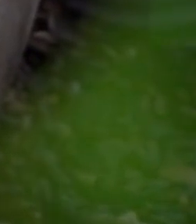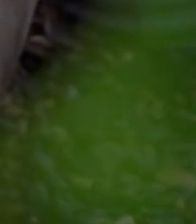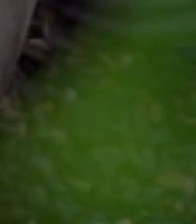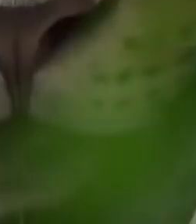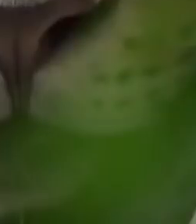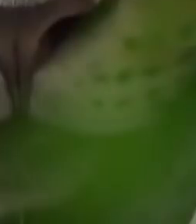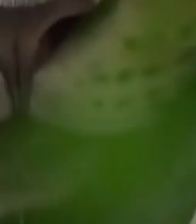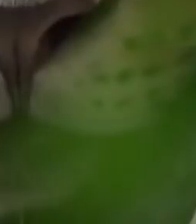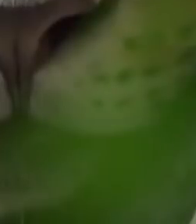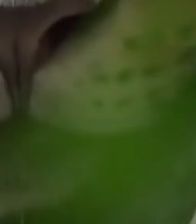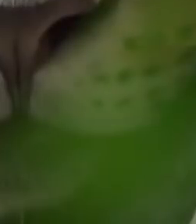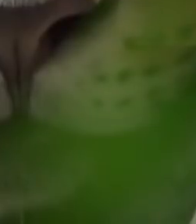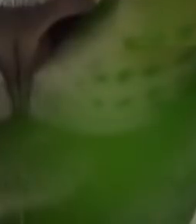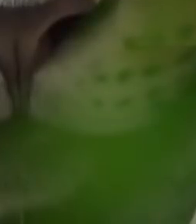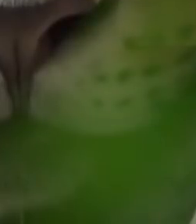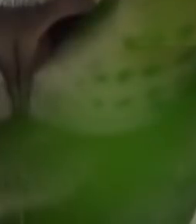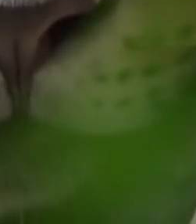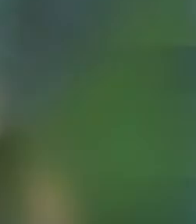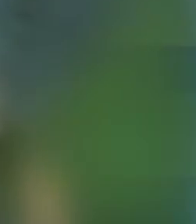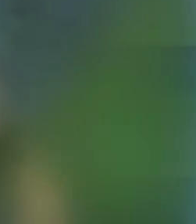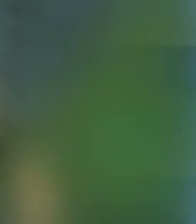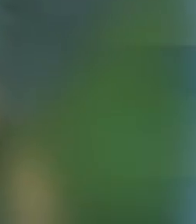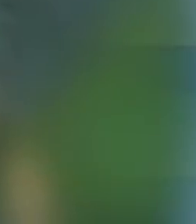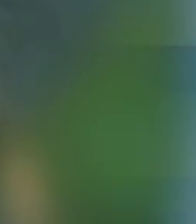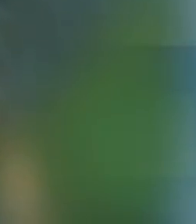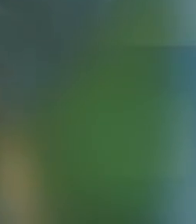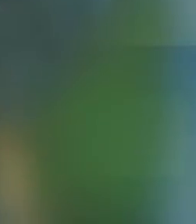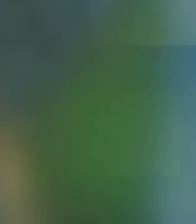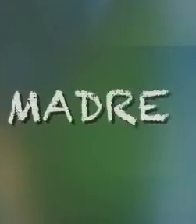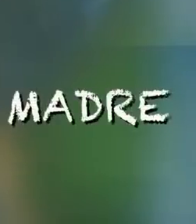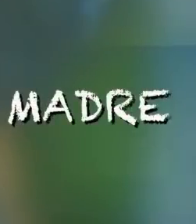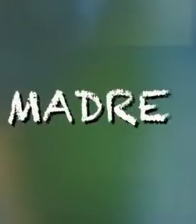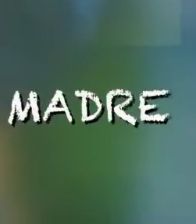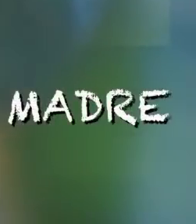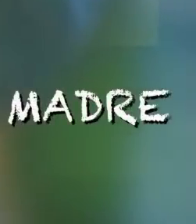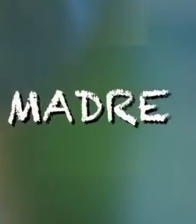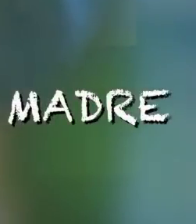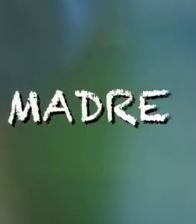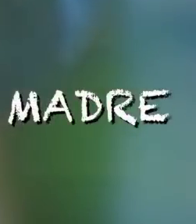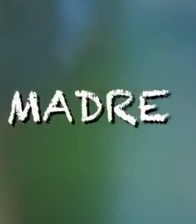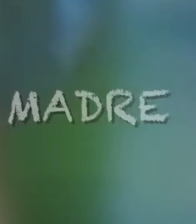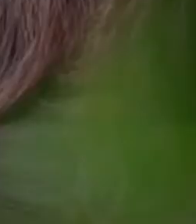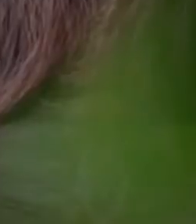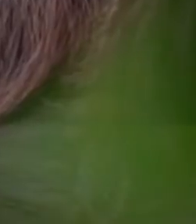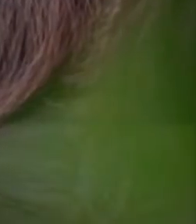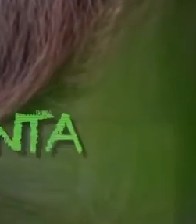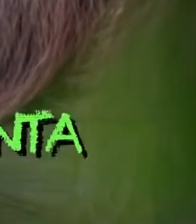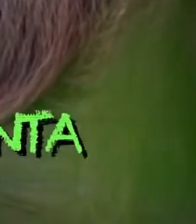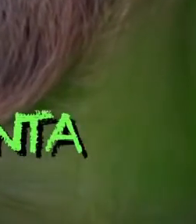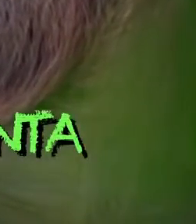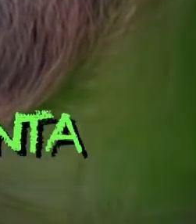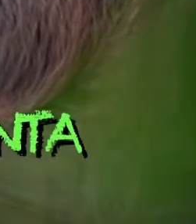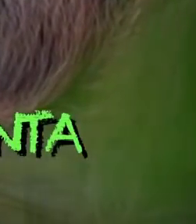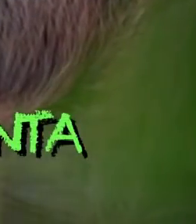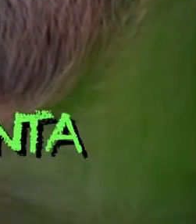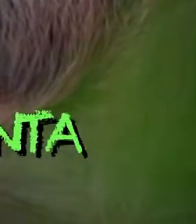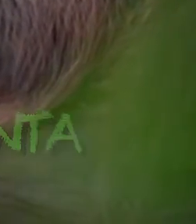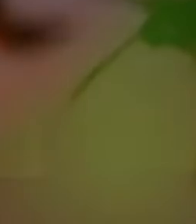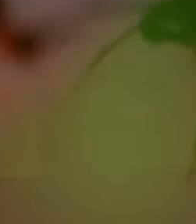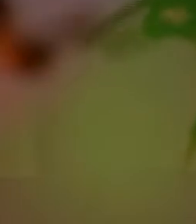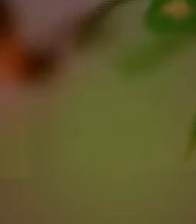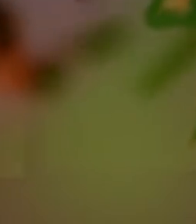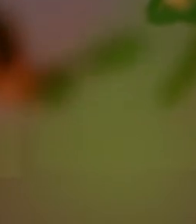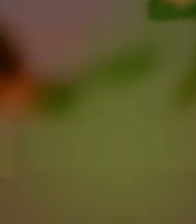respiración pulmonar y en su mayoría son vivíparos. Por lo tanto, el embrión se desarrolla dentro de la madre y se nutre a través de la